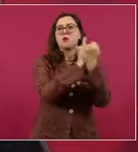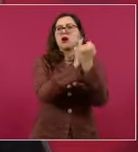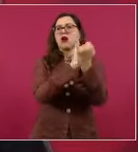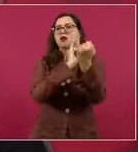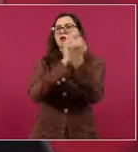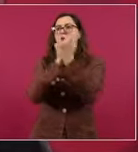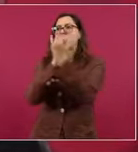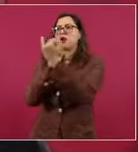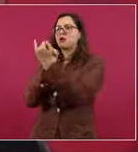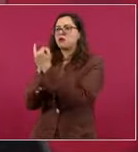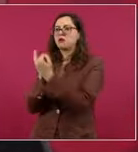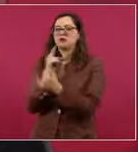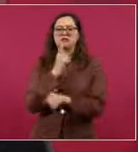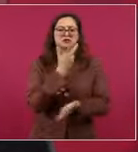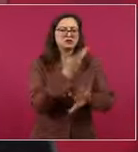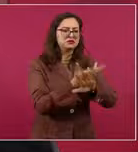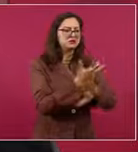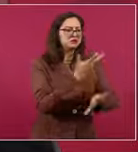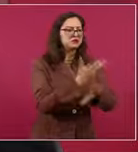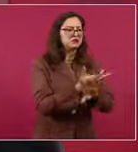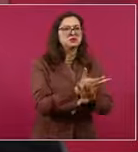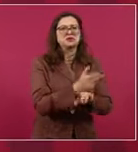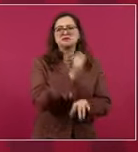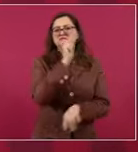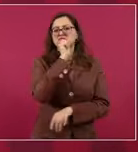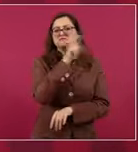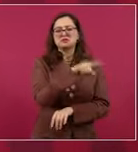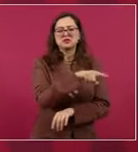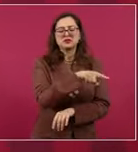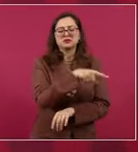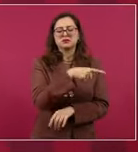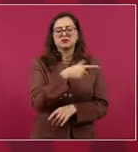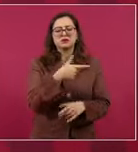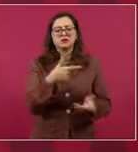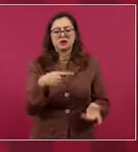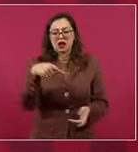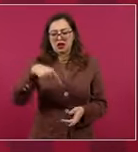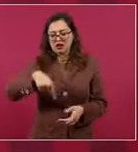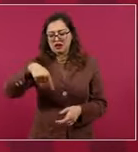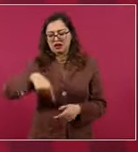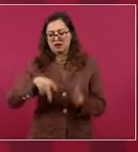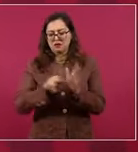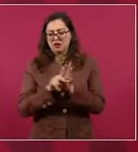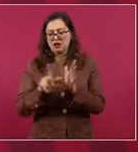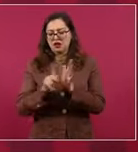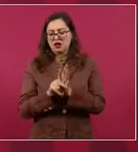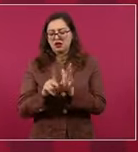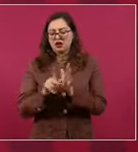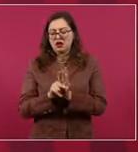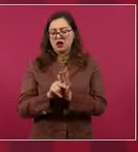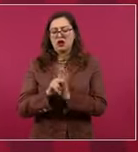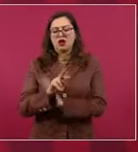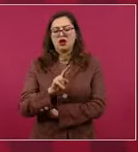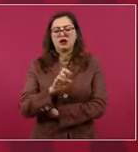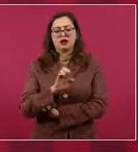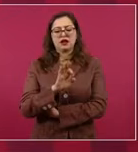Y en Estados Unidos, y que es lo mismo que el Reforma o que la Crónica,